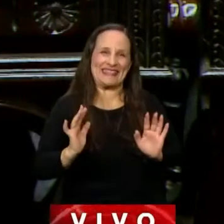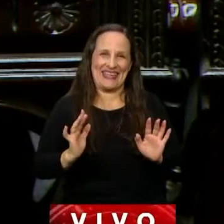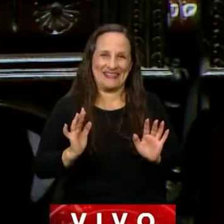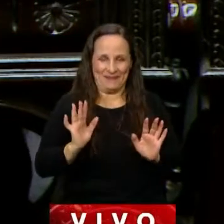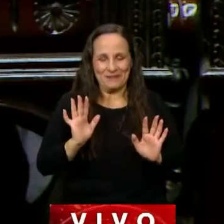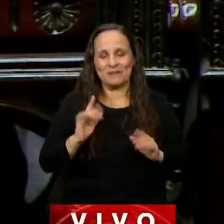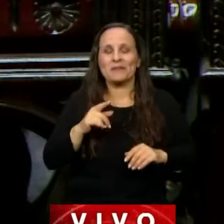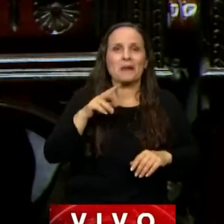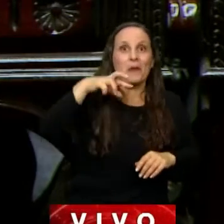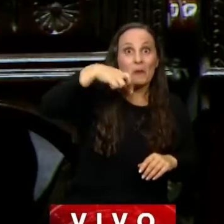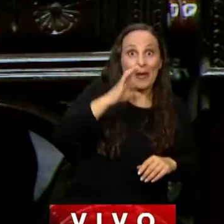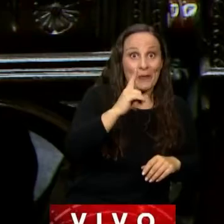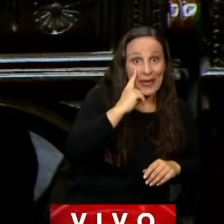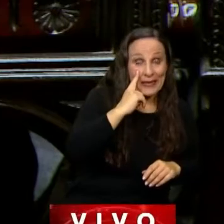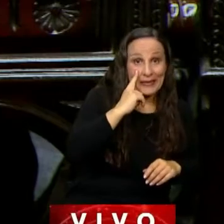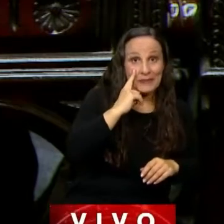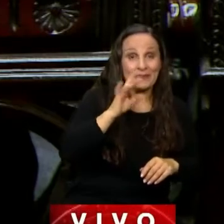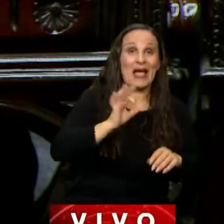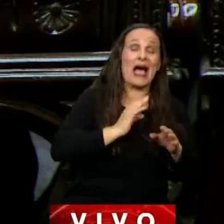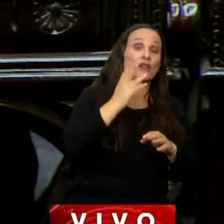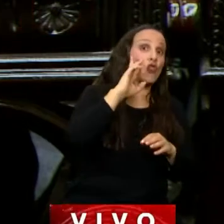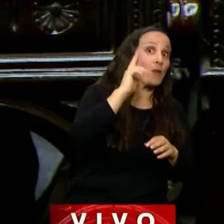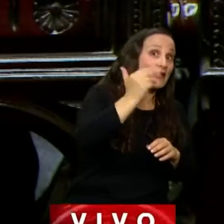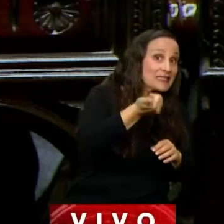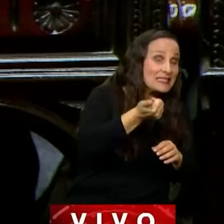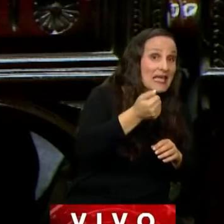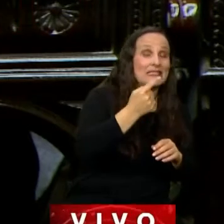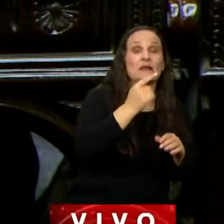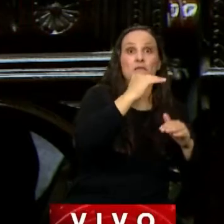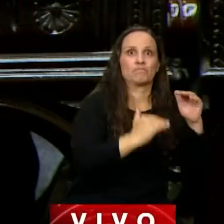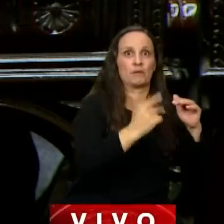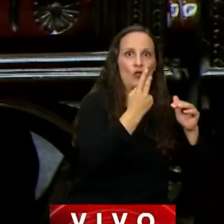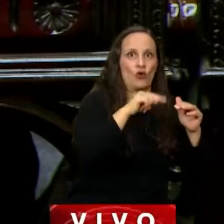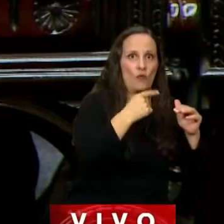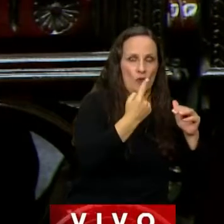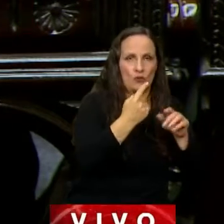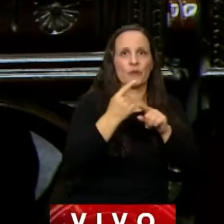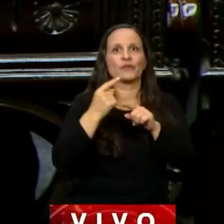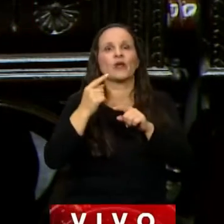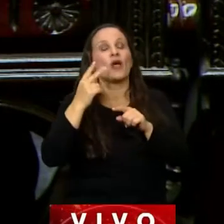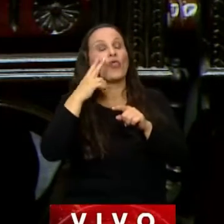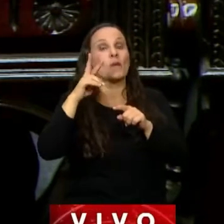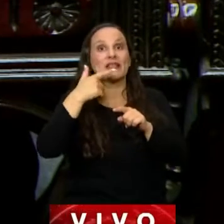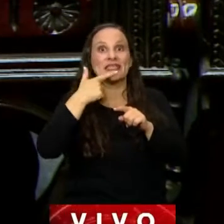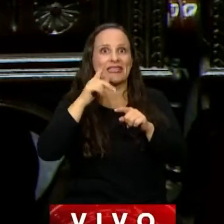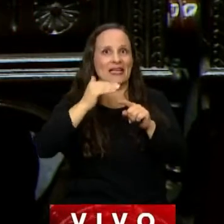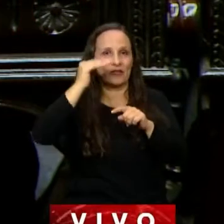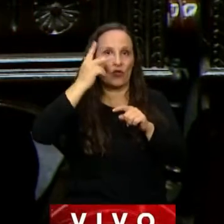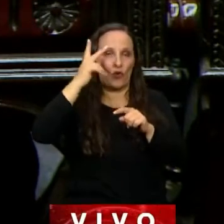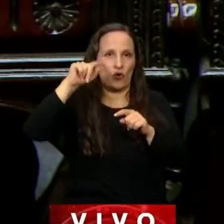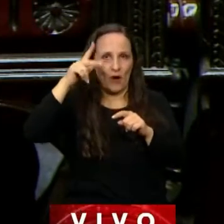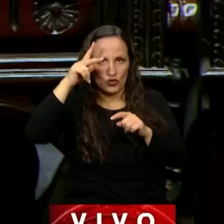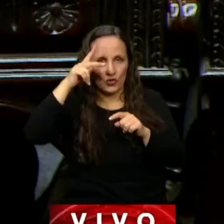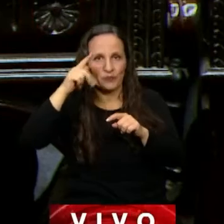PBI cayó en 2016 2,1, creció 2,8 en 2017,